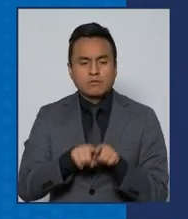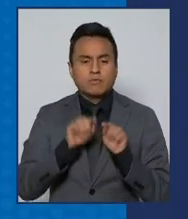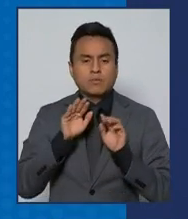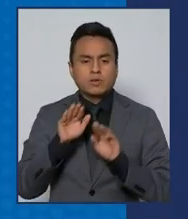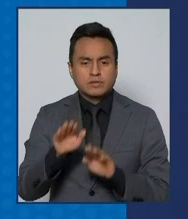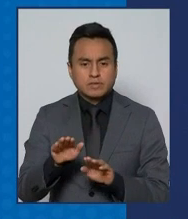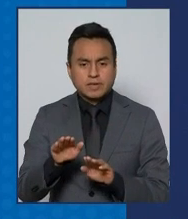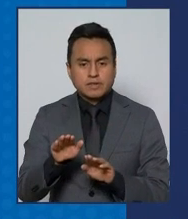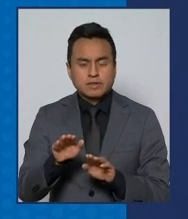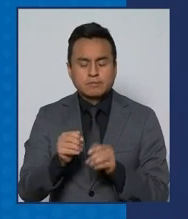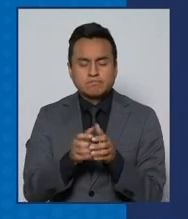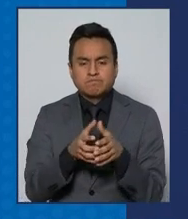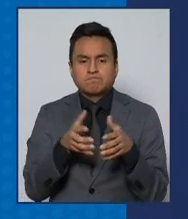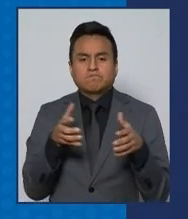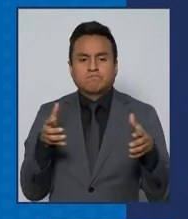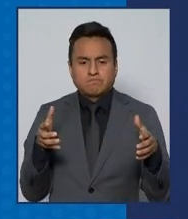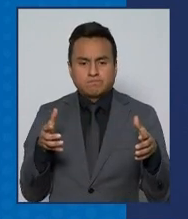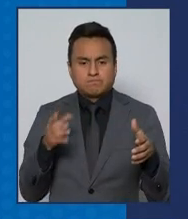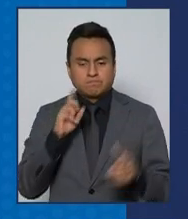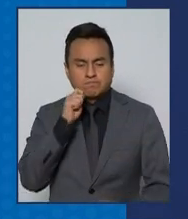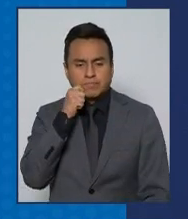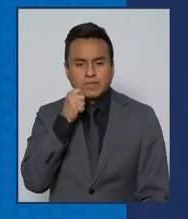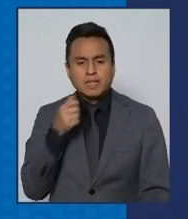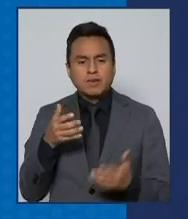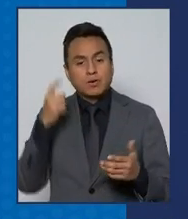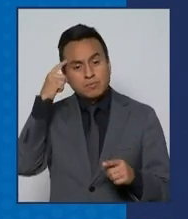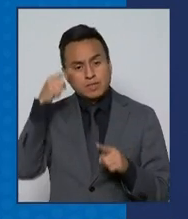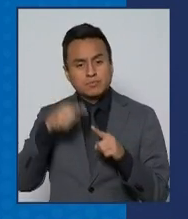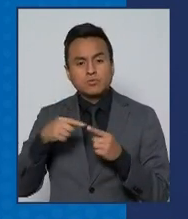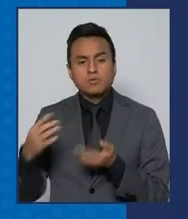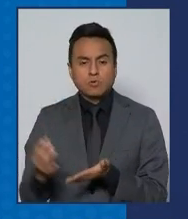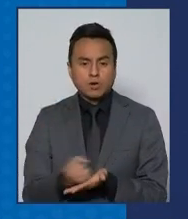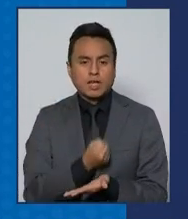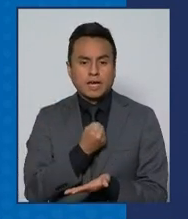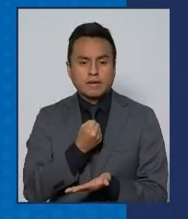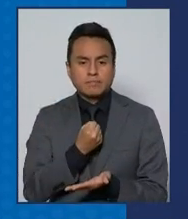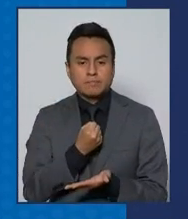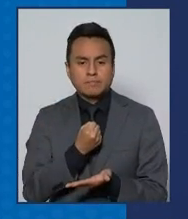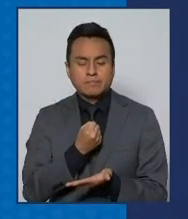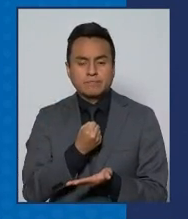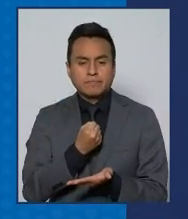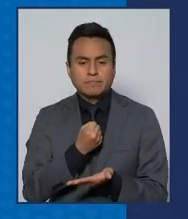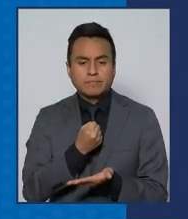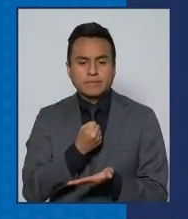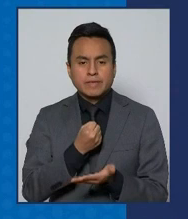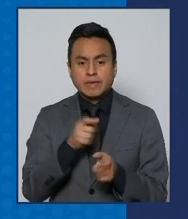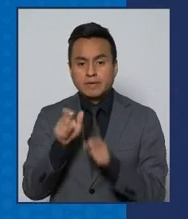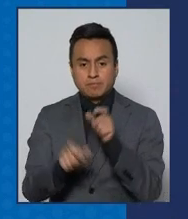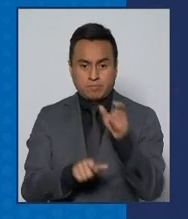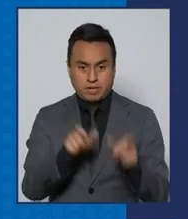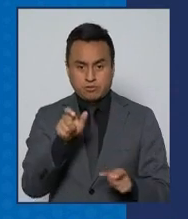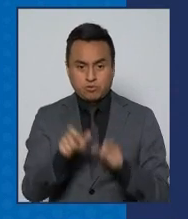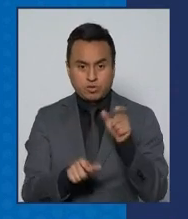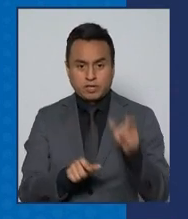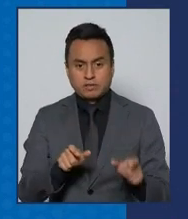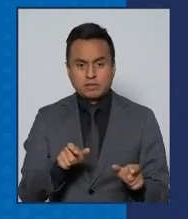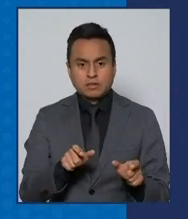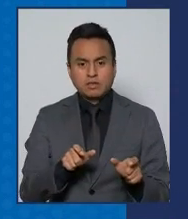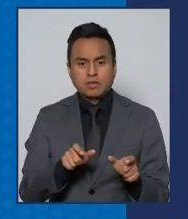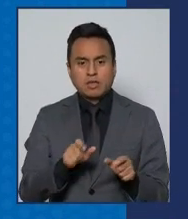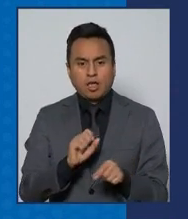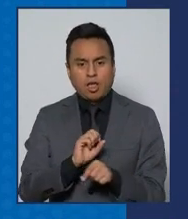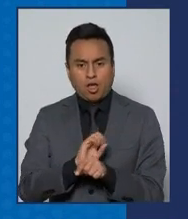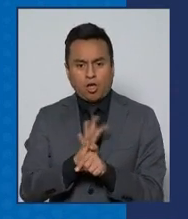favorecer enormemente, ¿no es cierto?, para lograr que las personas que están en un contagio